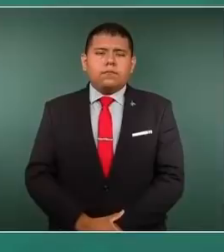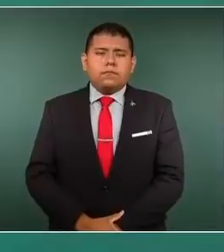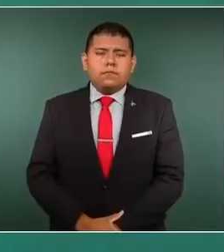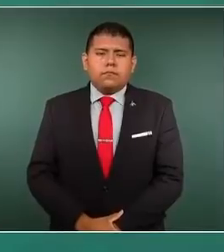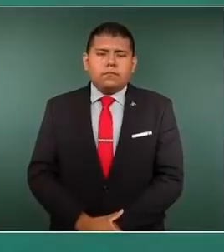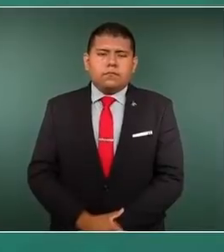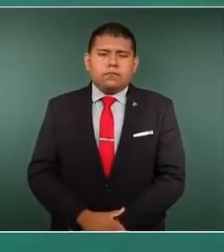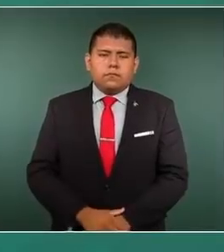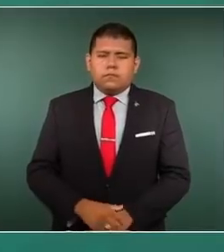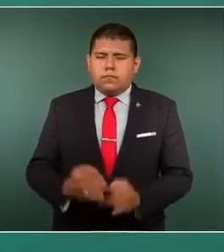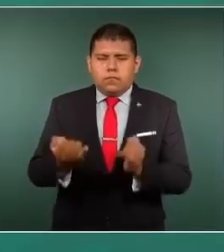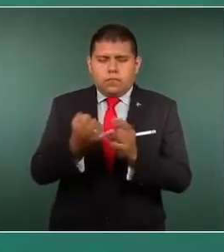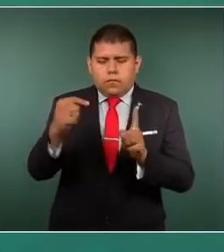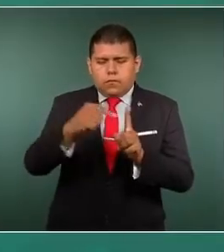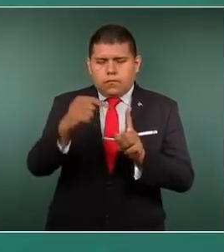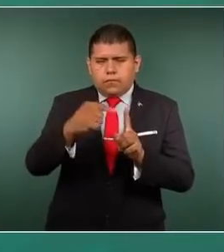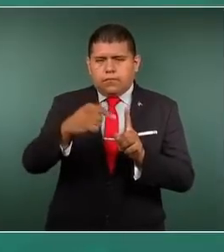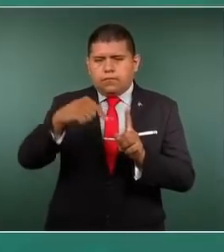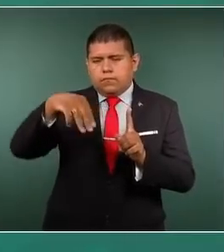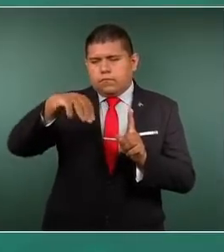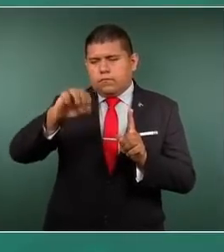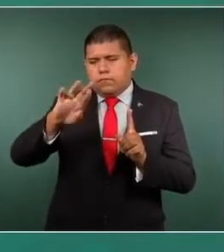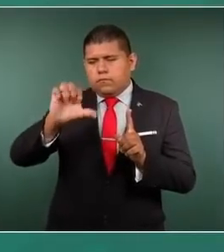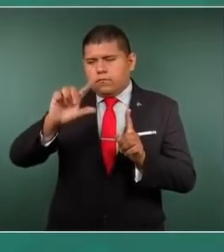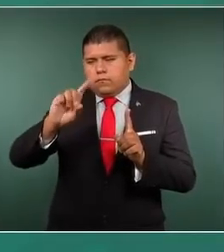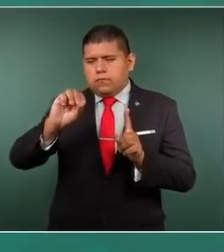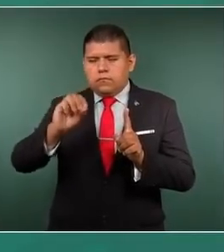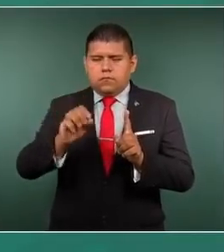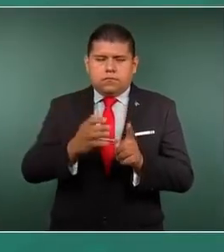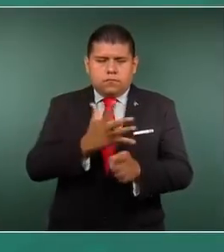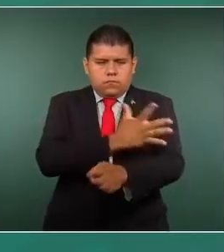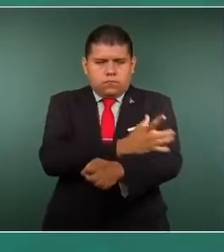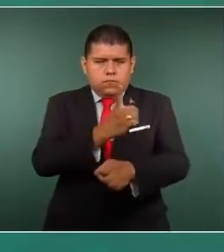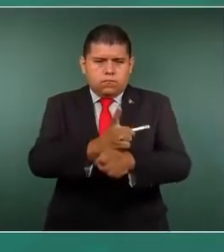dirigente campesino con esto